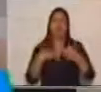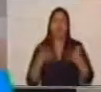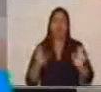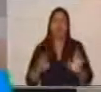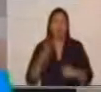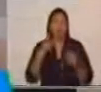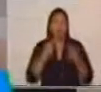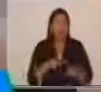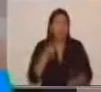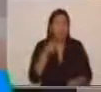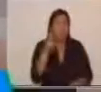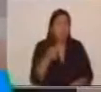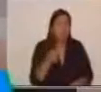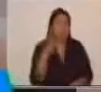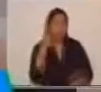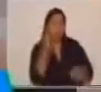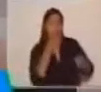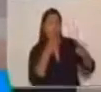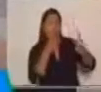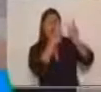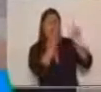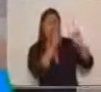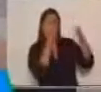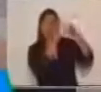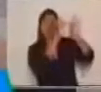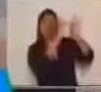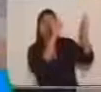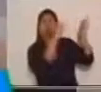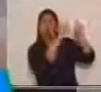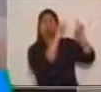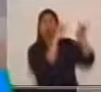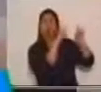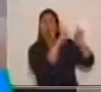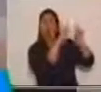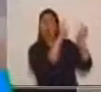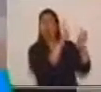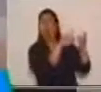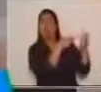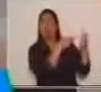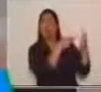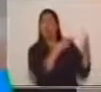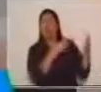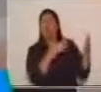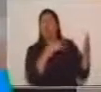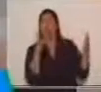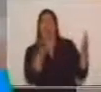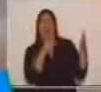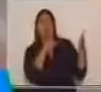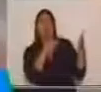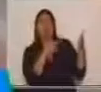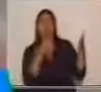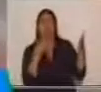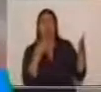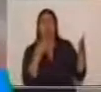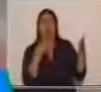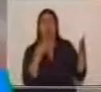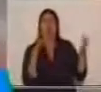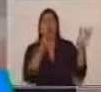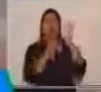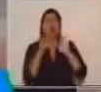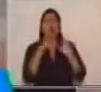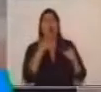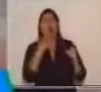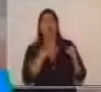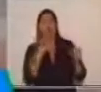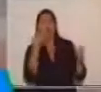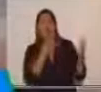el libro únicamente con el nombre. Ay, van a decir ustedes, es que esta obra literaria va a tratar de esto solo por el título. No, realmente